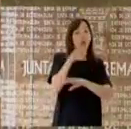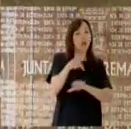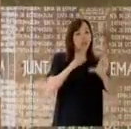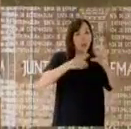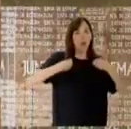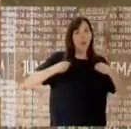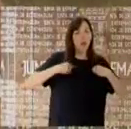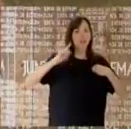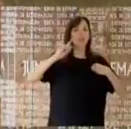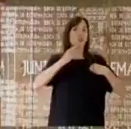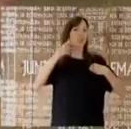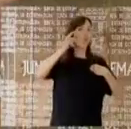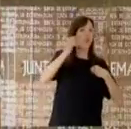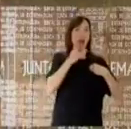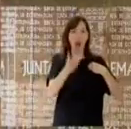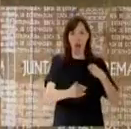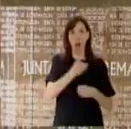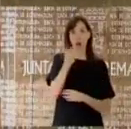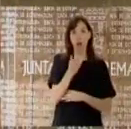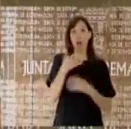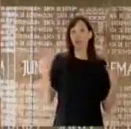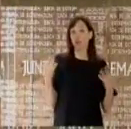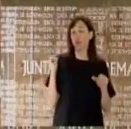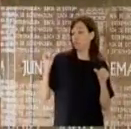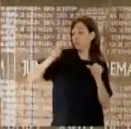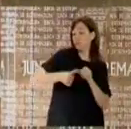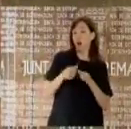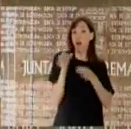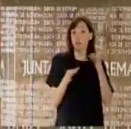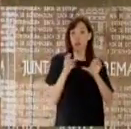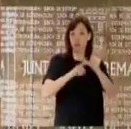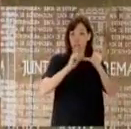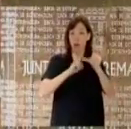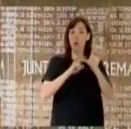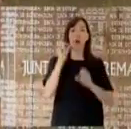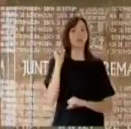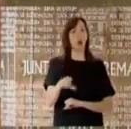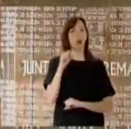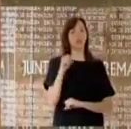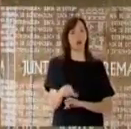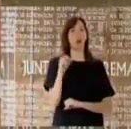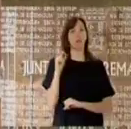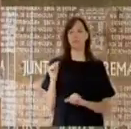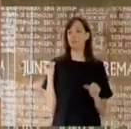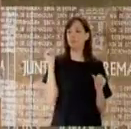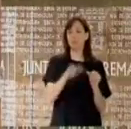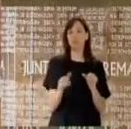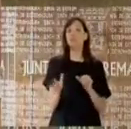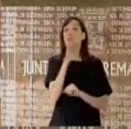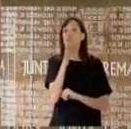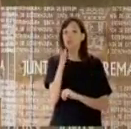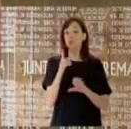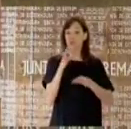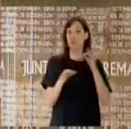dificultad auditiva. Por tanto, esto que viene haciendo la Asamblea de Extremadura, que es otra de nuestras instituciones democráticas de la